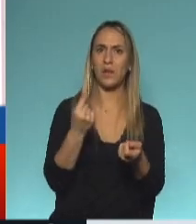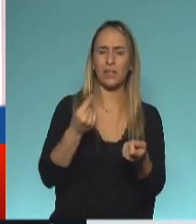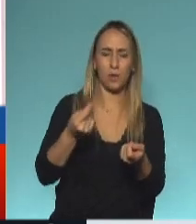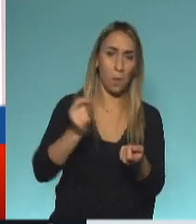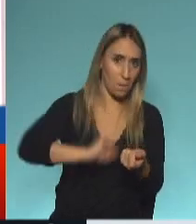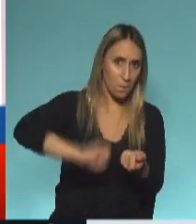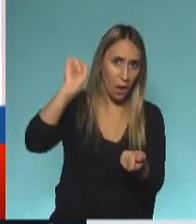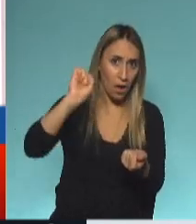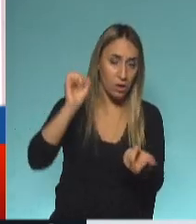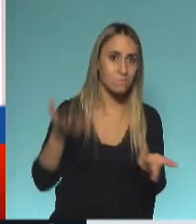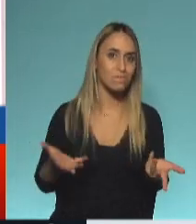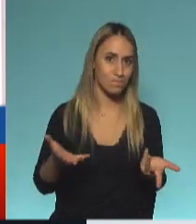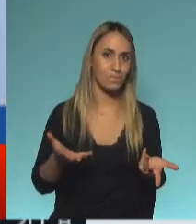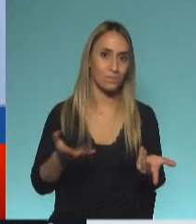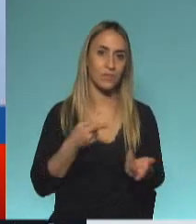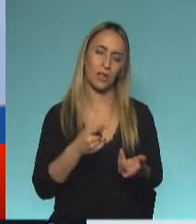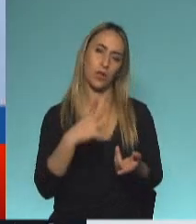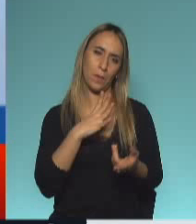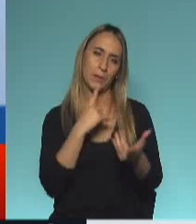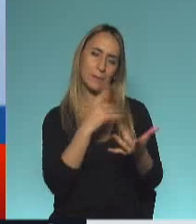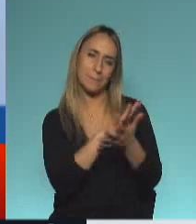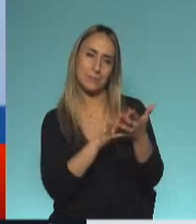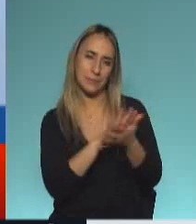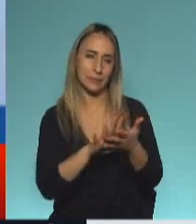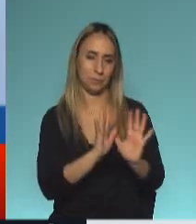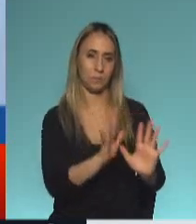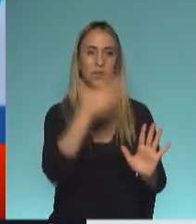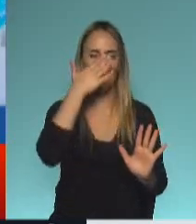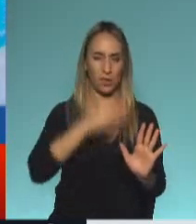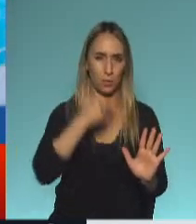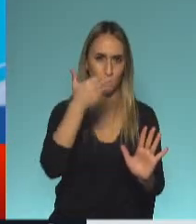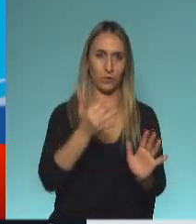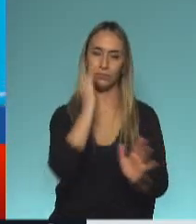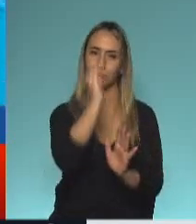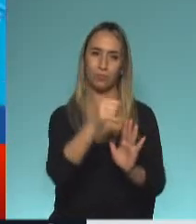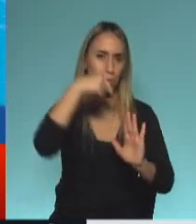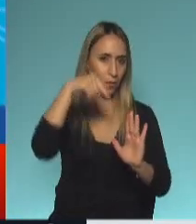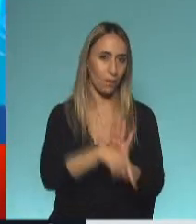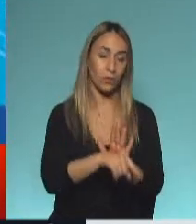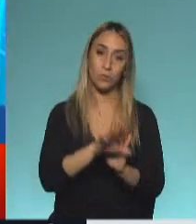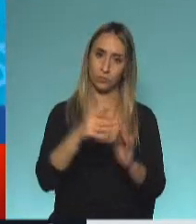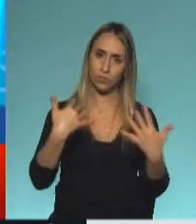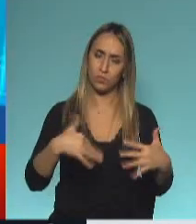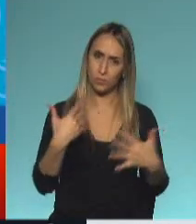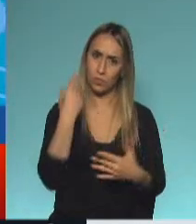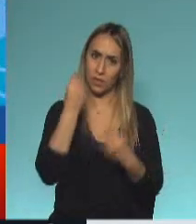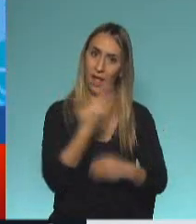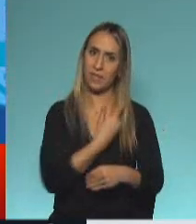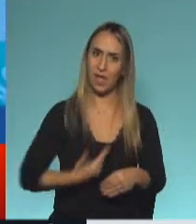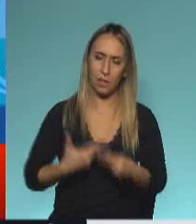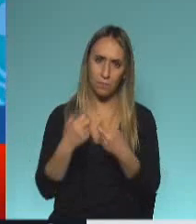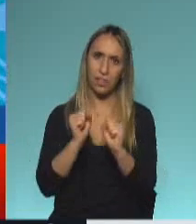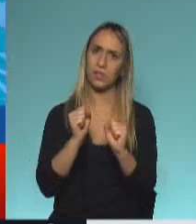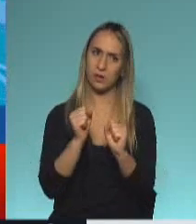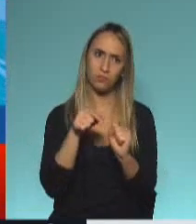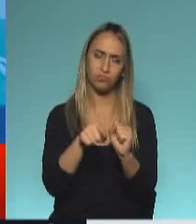esencial y que hoy está en disputa bueno sólo vamos a ahondar muchísimo más adelante realmente muy preocupante lo que encuentra el estado allí y por